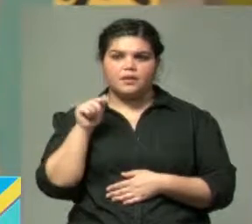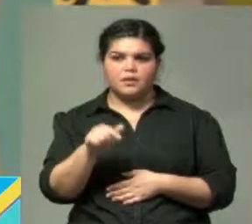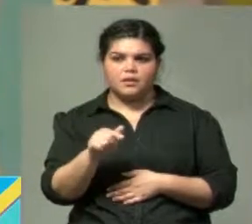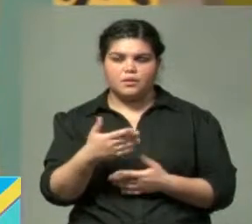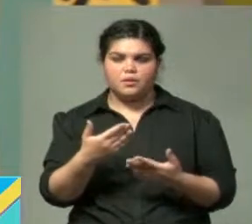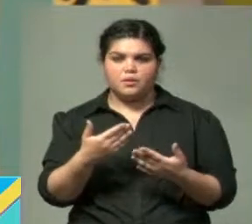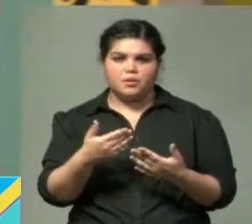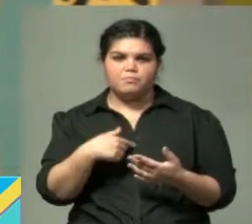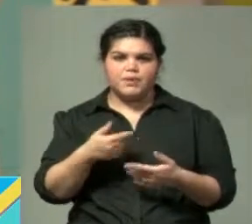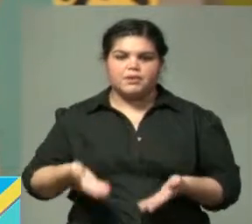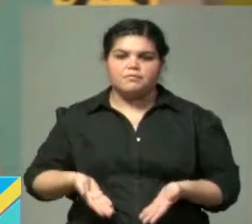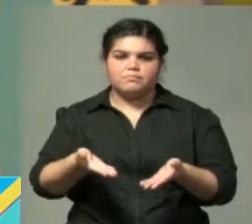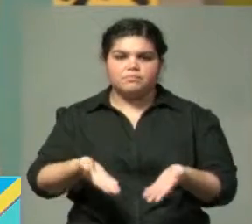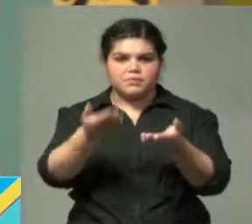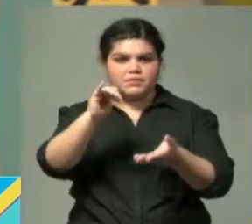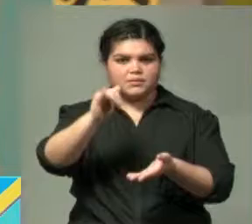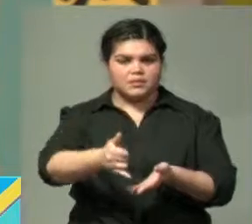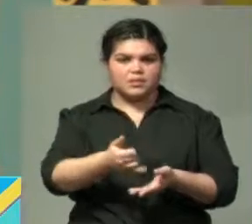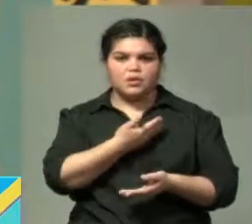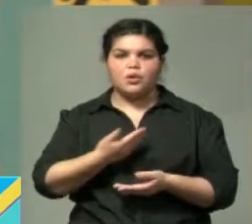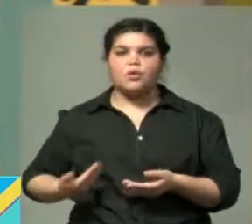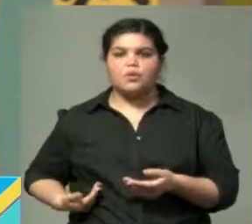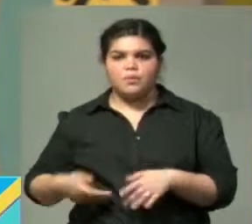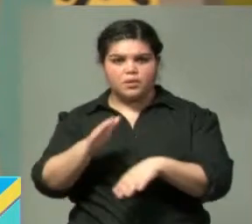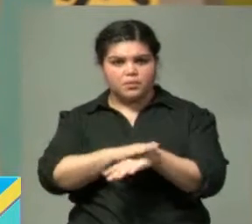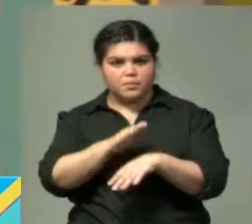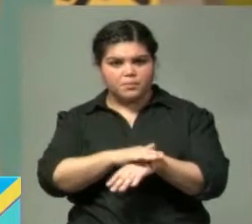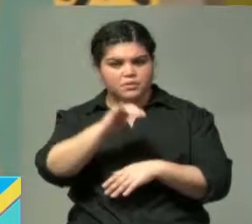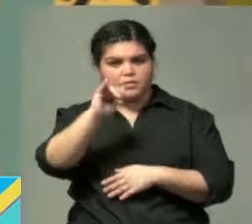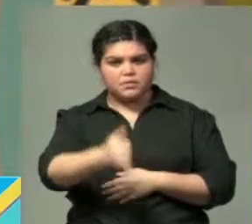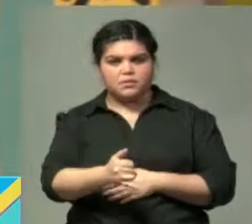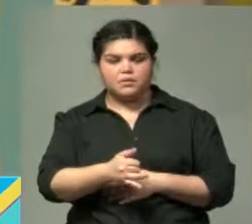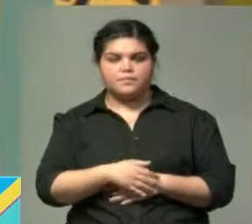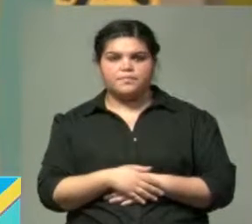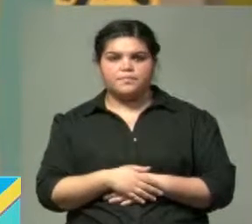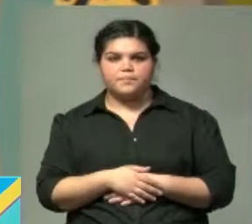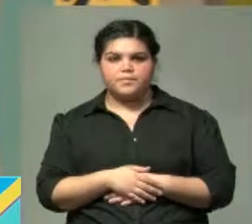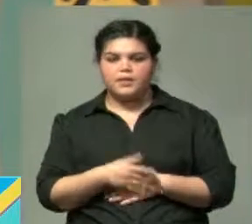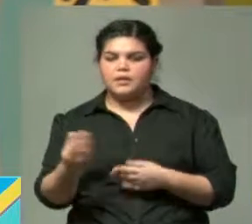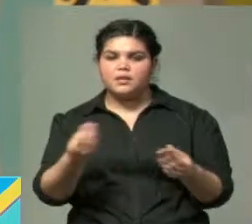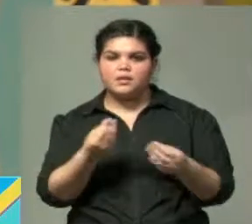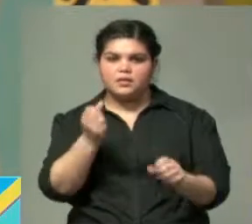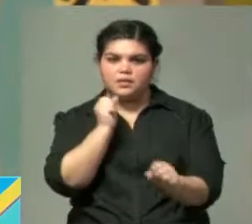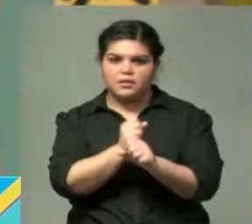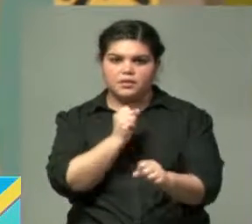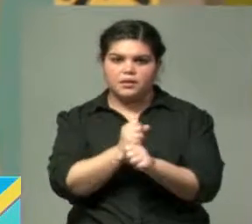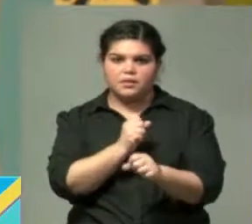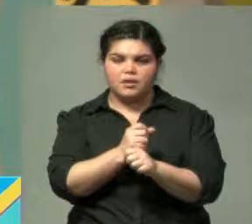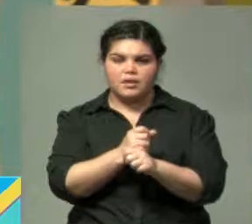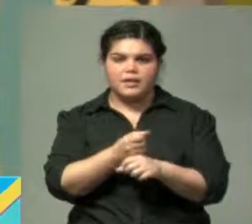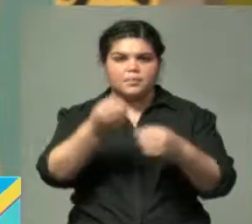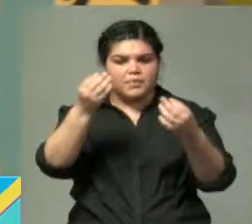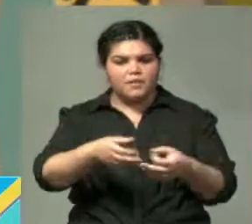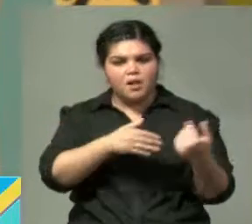que pensamos que el Estado tiene la obligación, la responsabilidad de trabajar para el bienestar de su